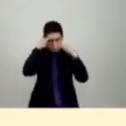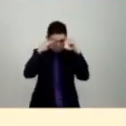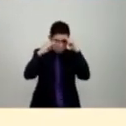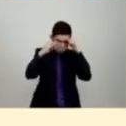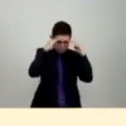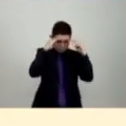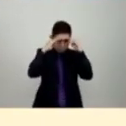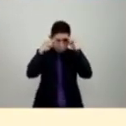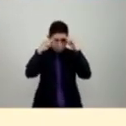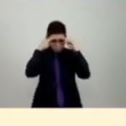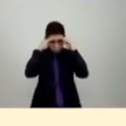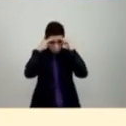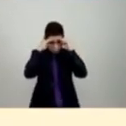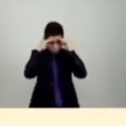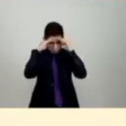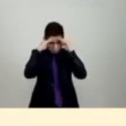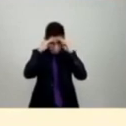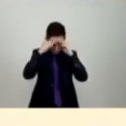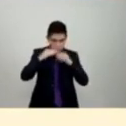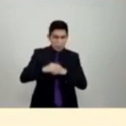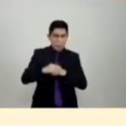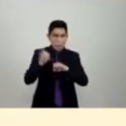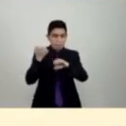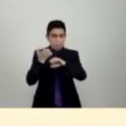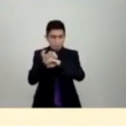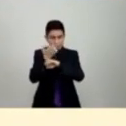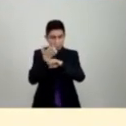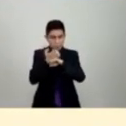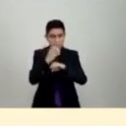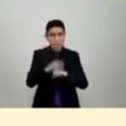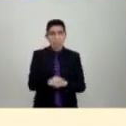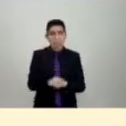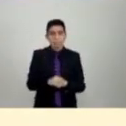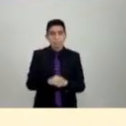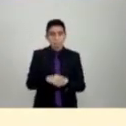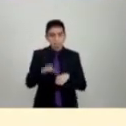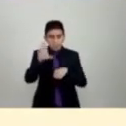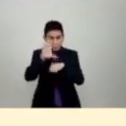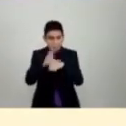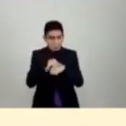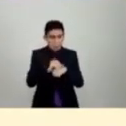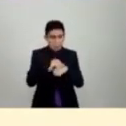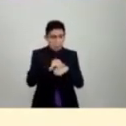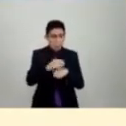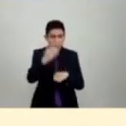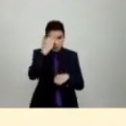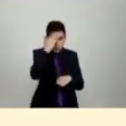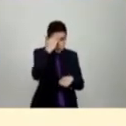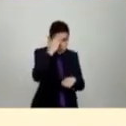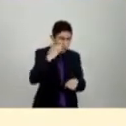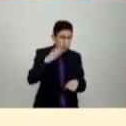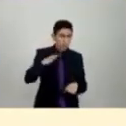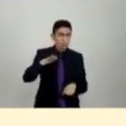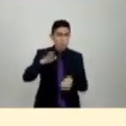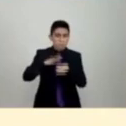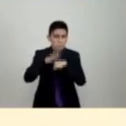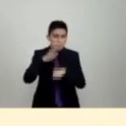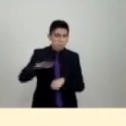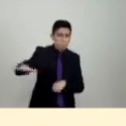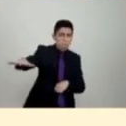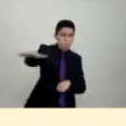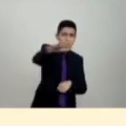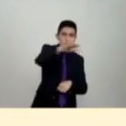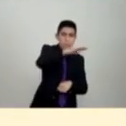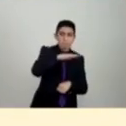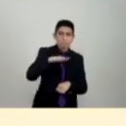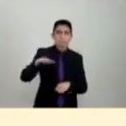crítico norteamericano nos permitió más universalidad todavía, más territorio